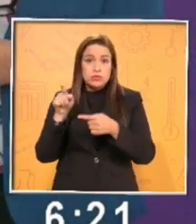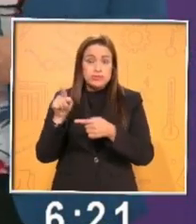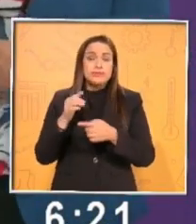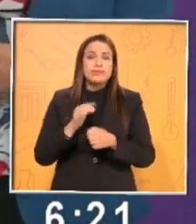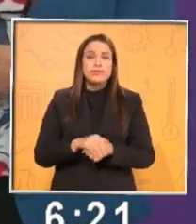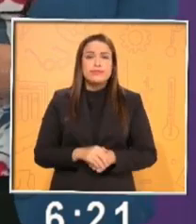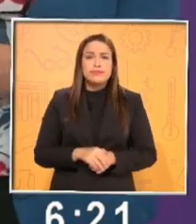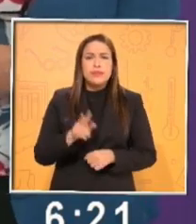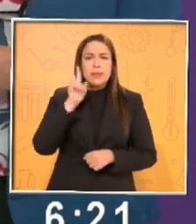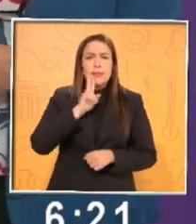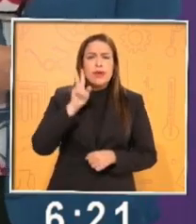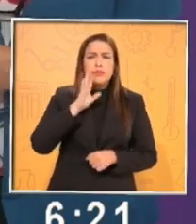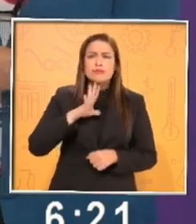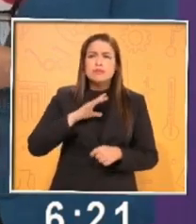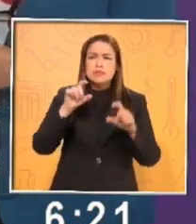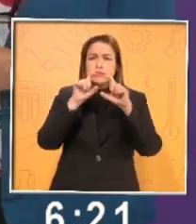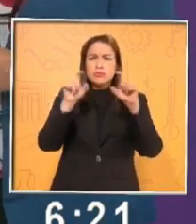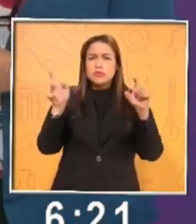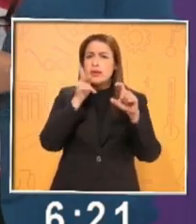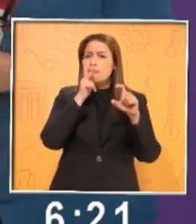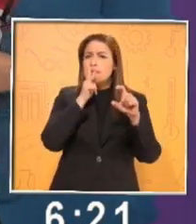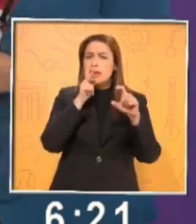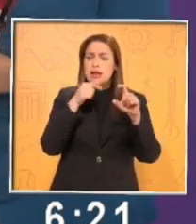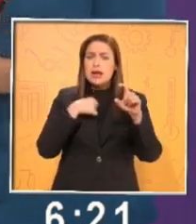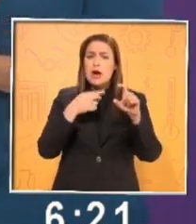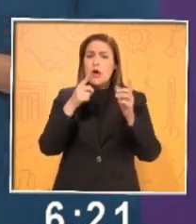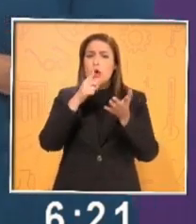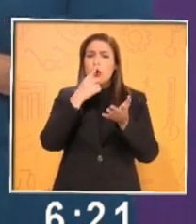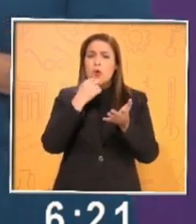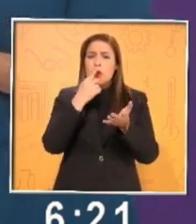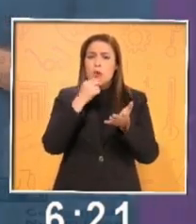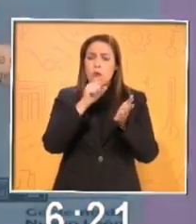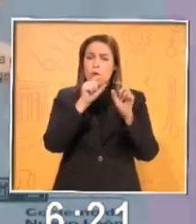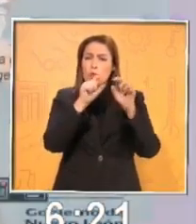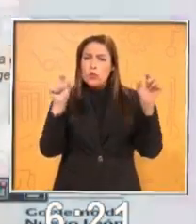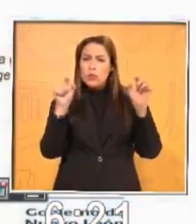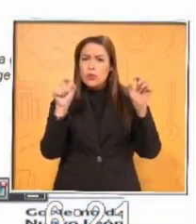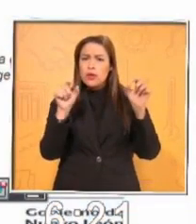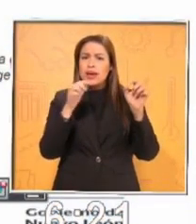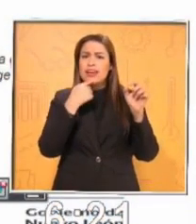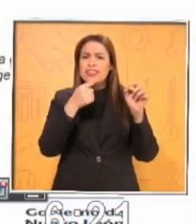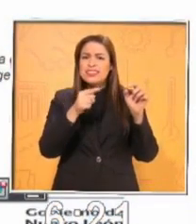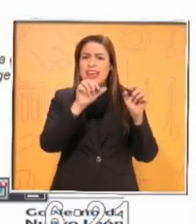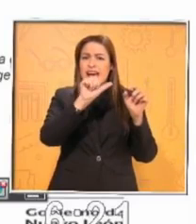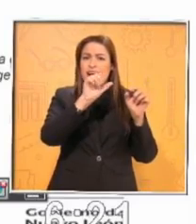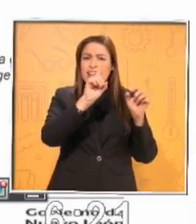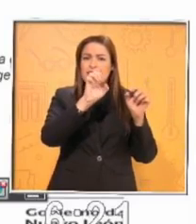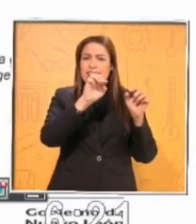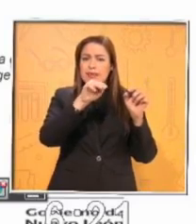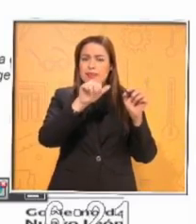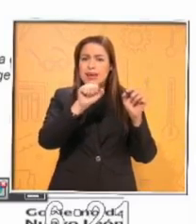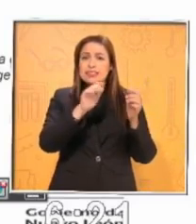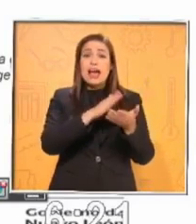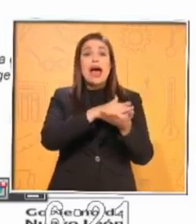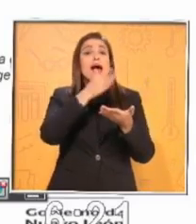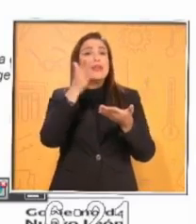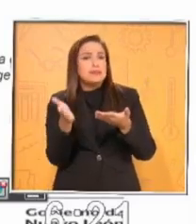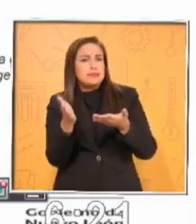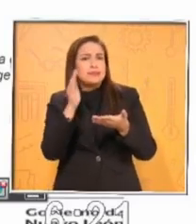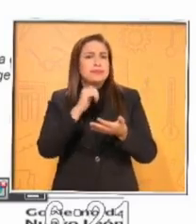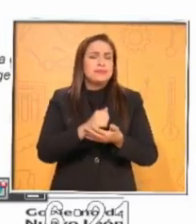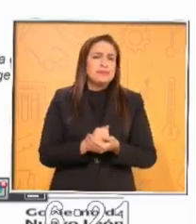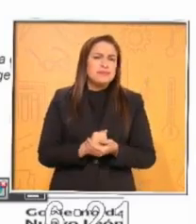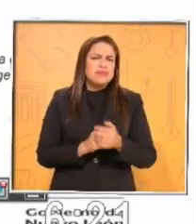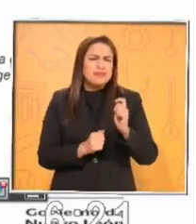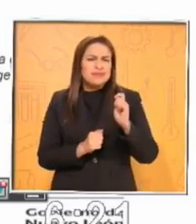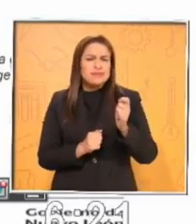que hay una palabra que está marcada con rojo, la palabra además. La palabra además